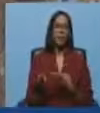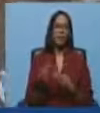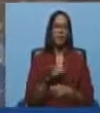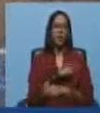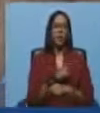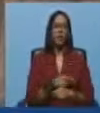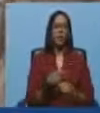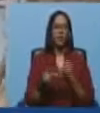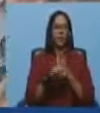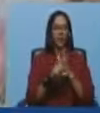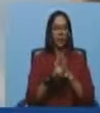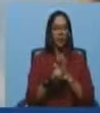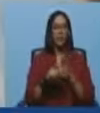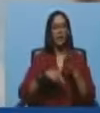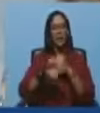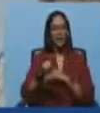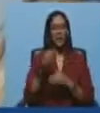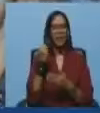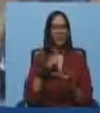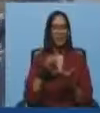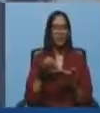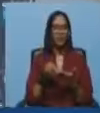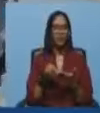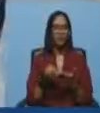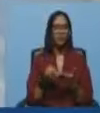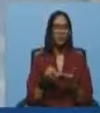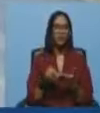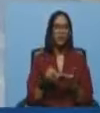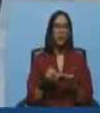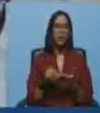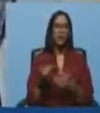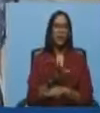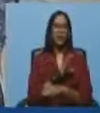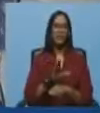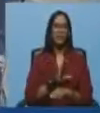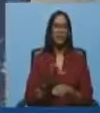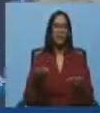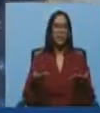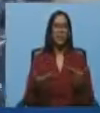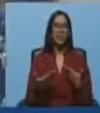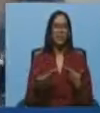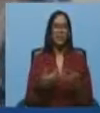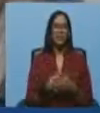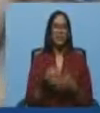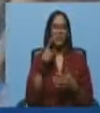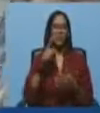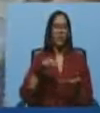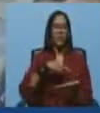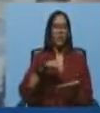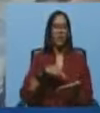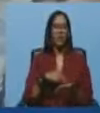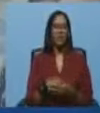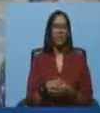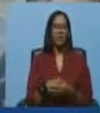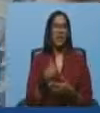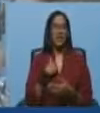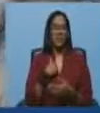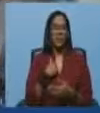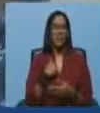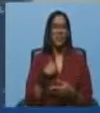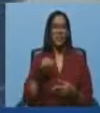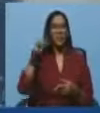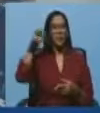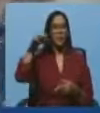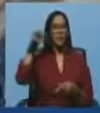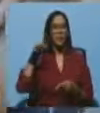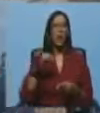Legislativo para que vaya a la Asamblea Nacional. ¿Con qué canción la vas a recibir? Gustavo, te vi por ahí bailando. ¿A mí bailando? En un video.